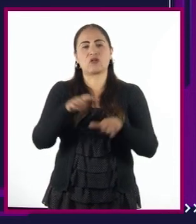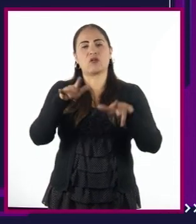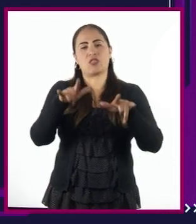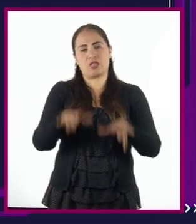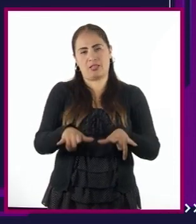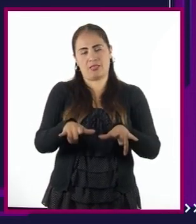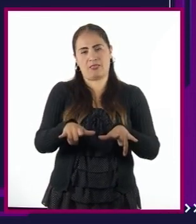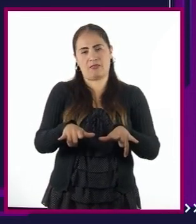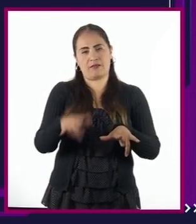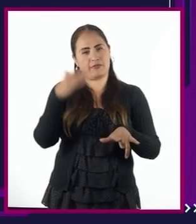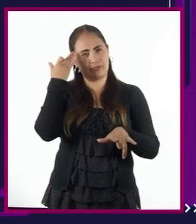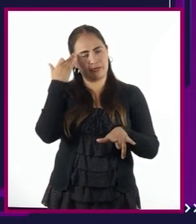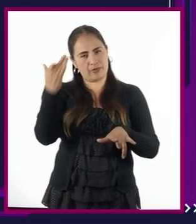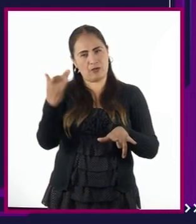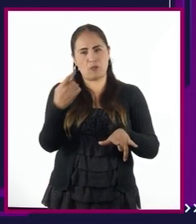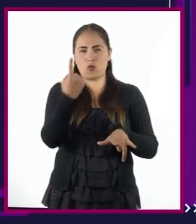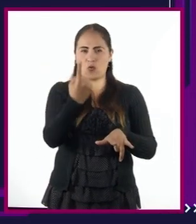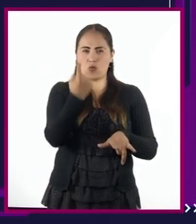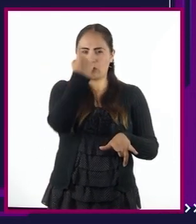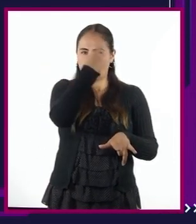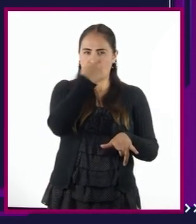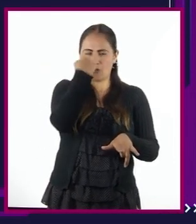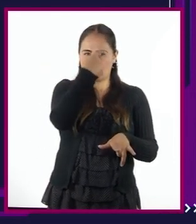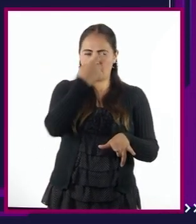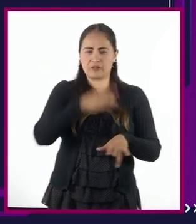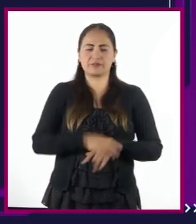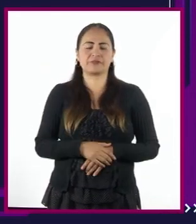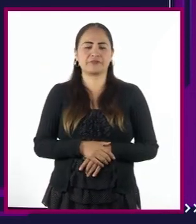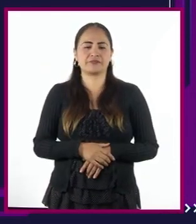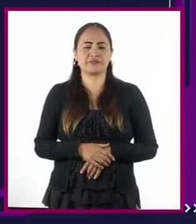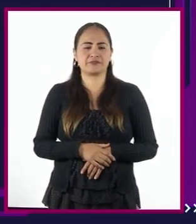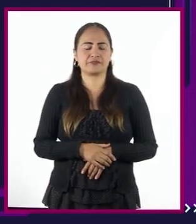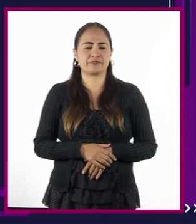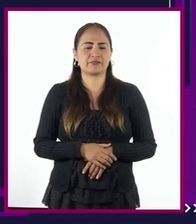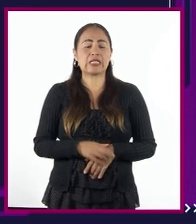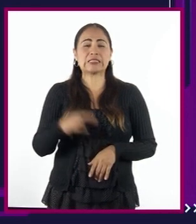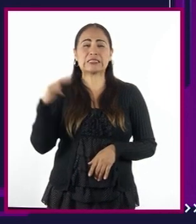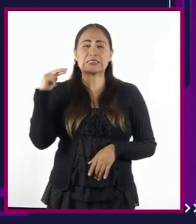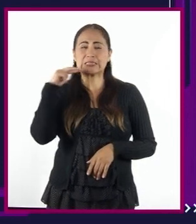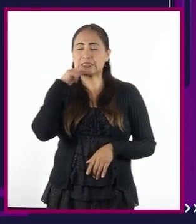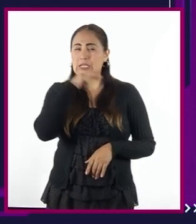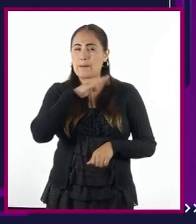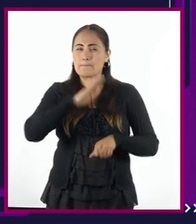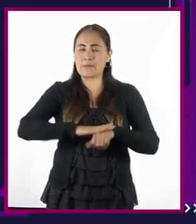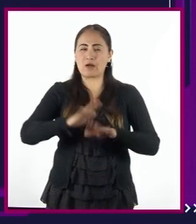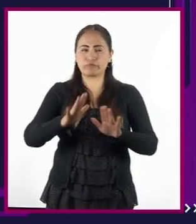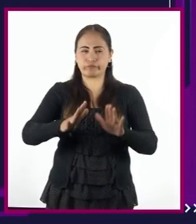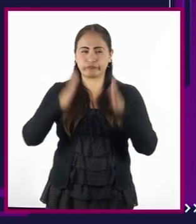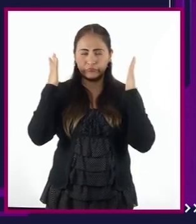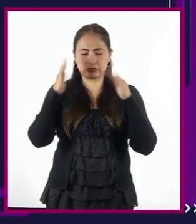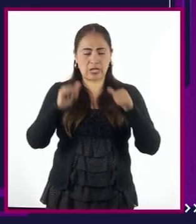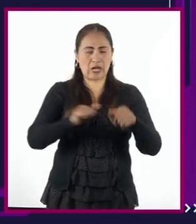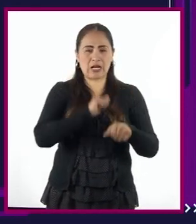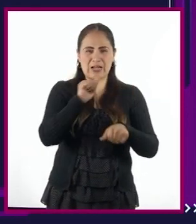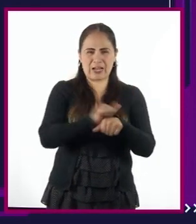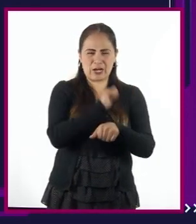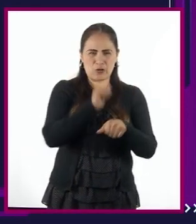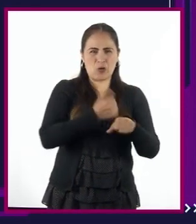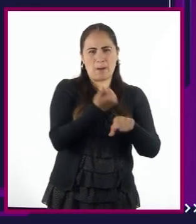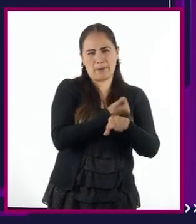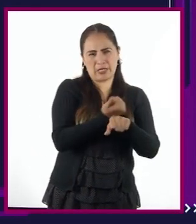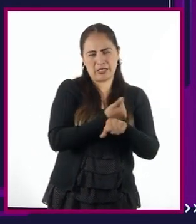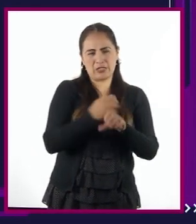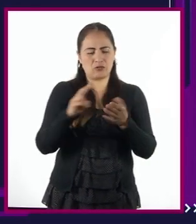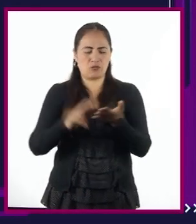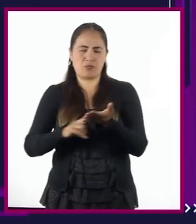detuvieron durante 1 hora. ¿Cuál fue la rapidez máxima de cada vehículo?